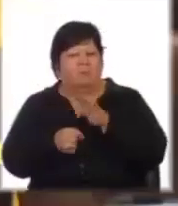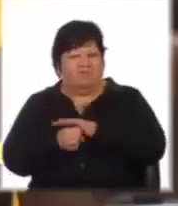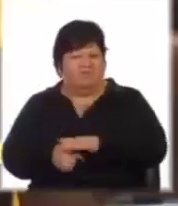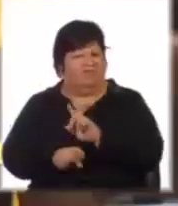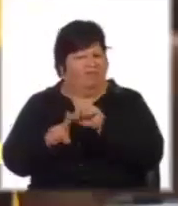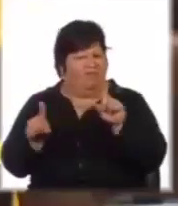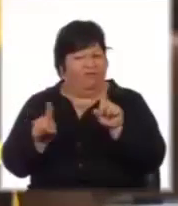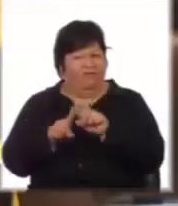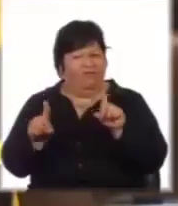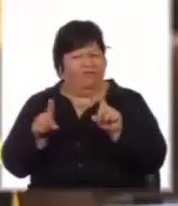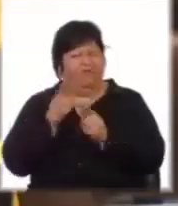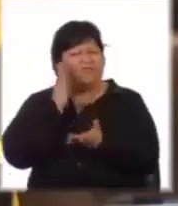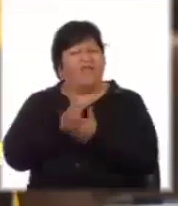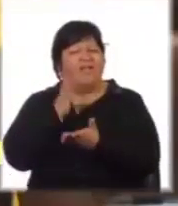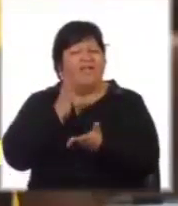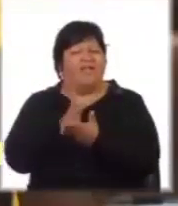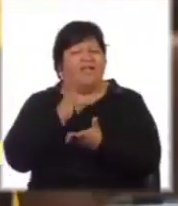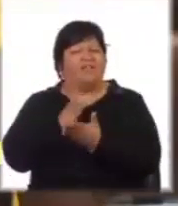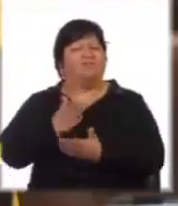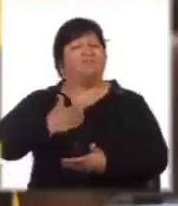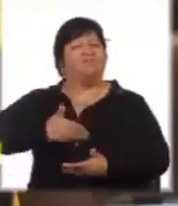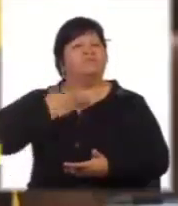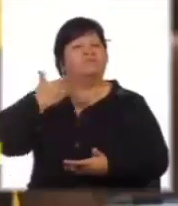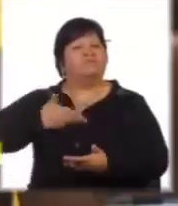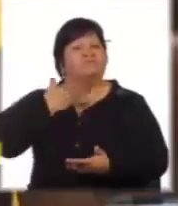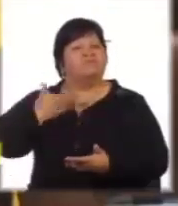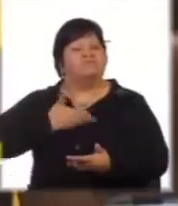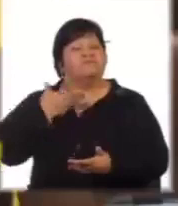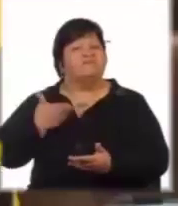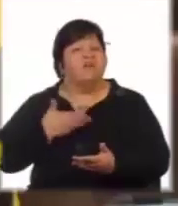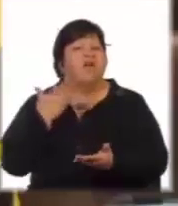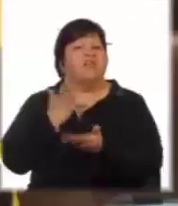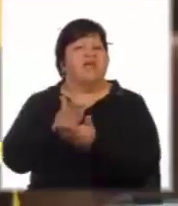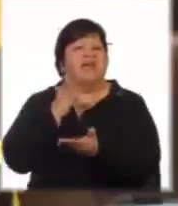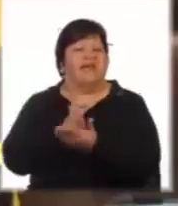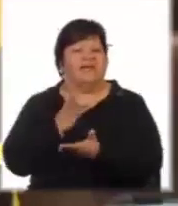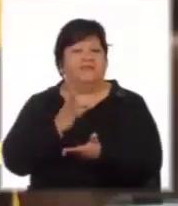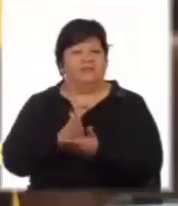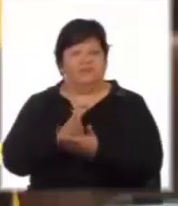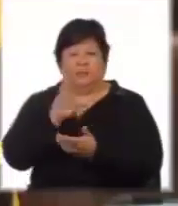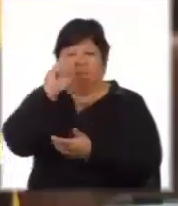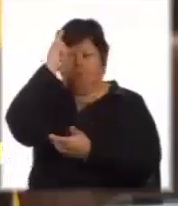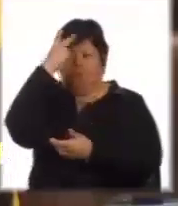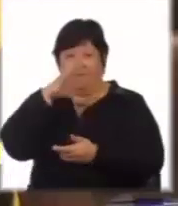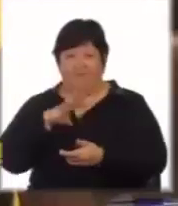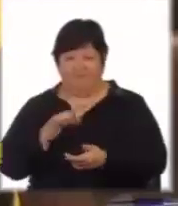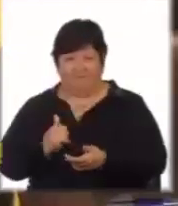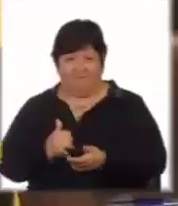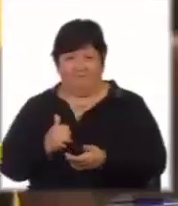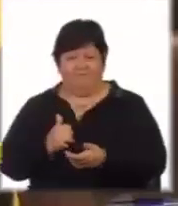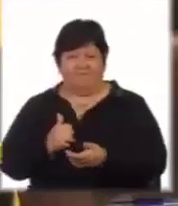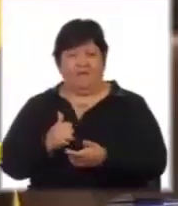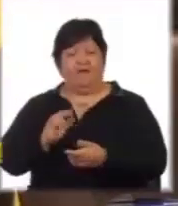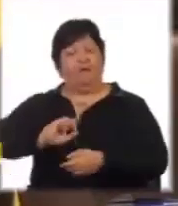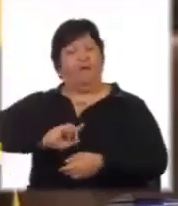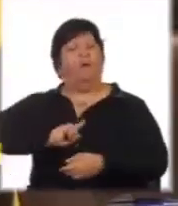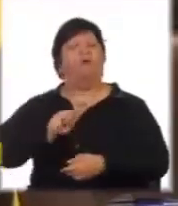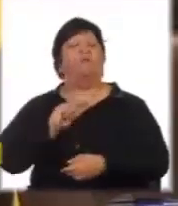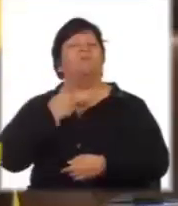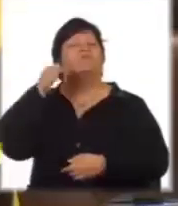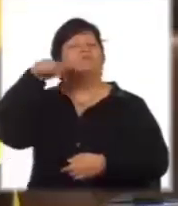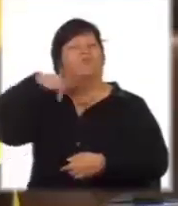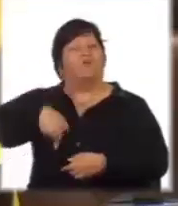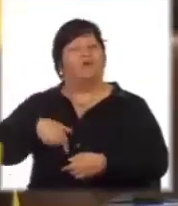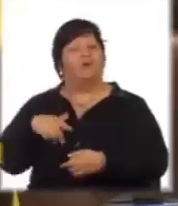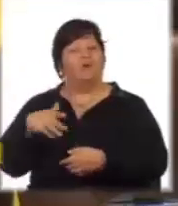derechos de las grandes minorías postergadas que el Uruguay ha tenido. Entonces, es un orgullo hoy tomar